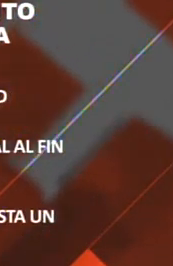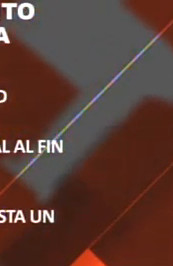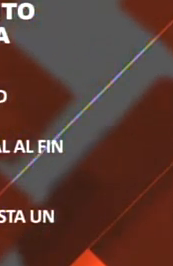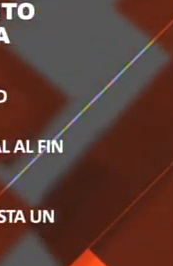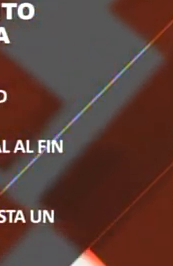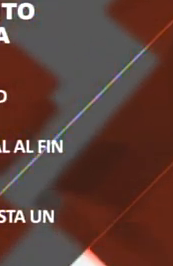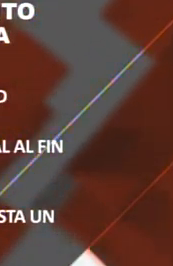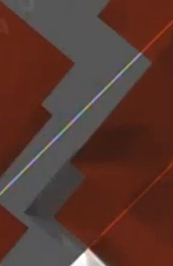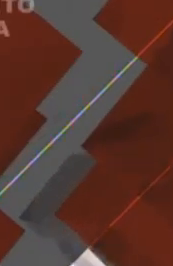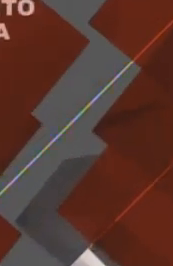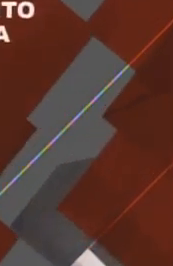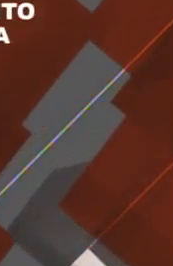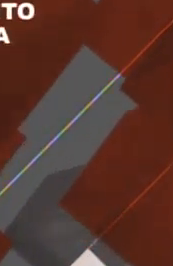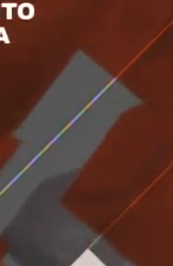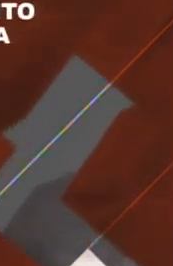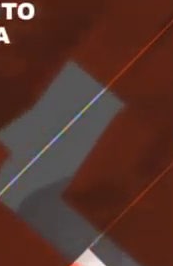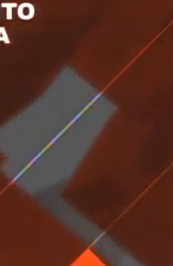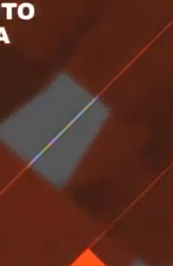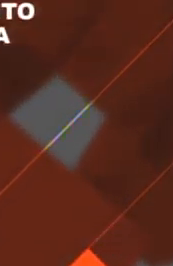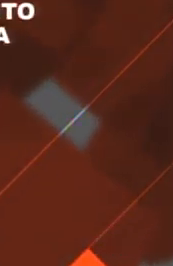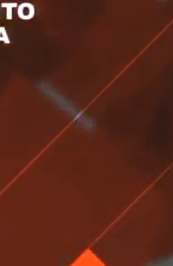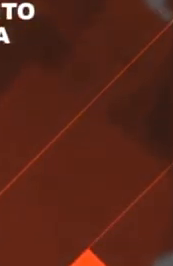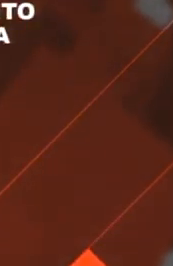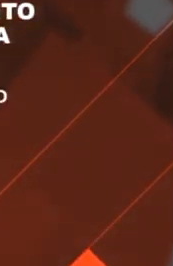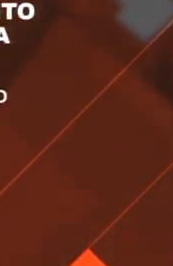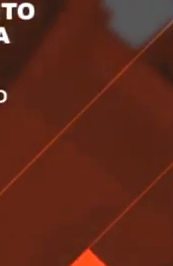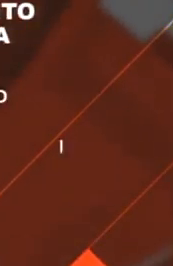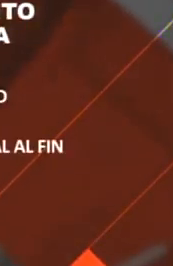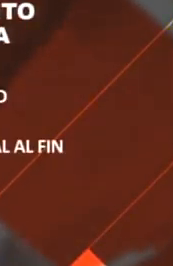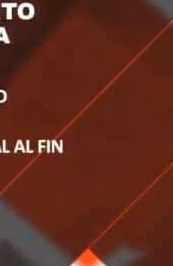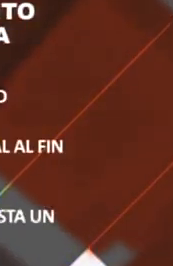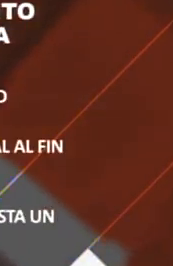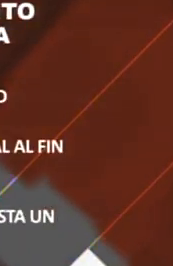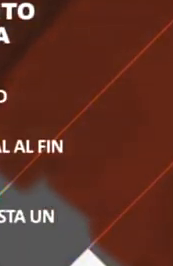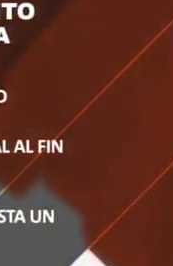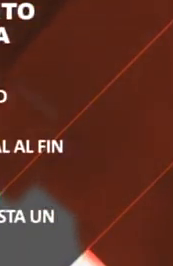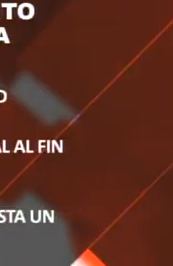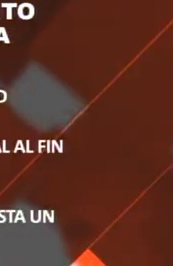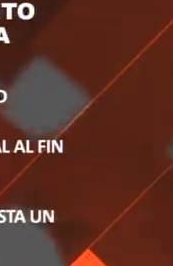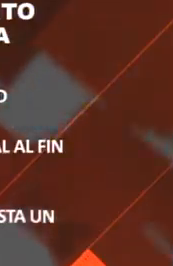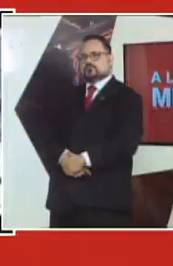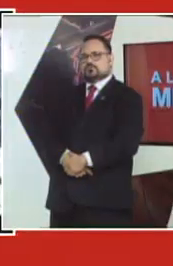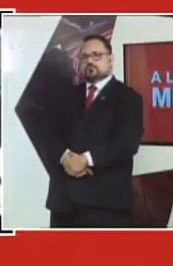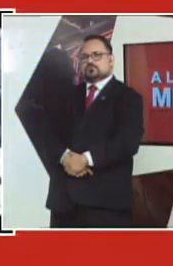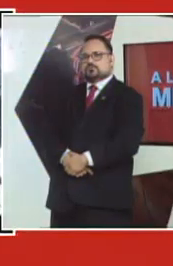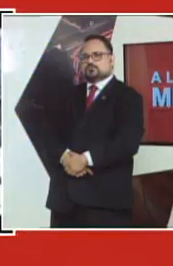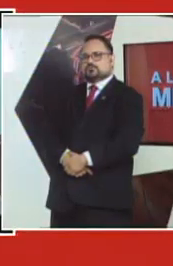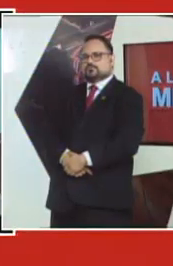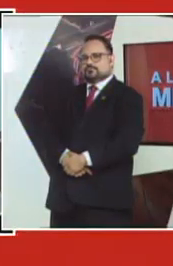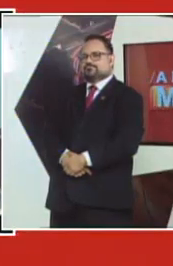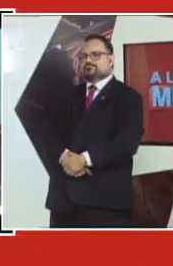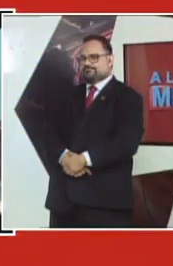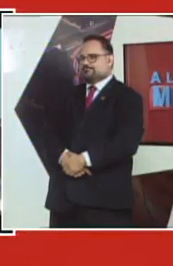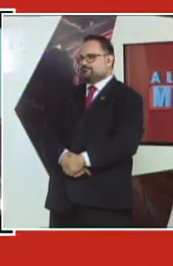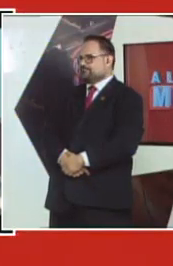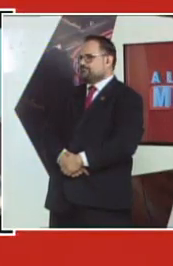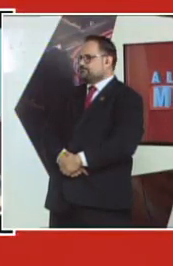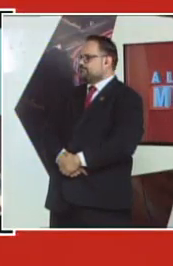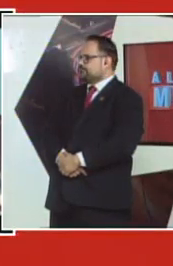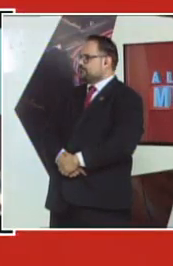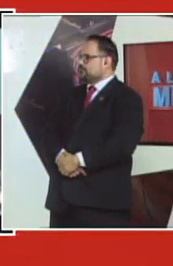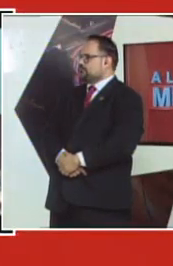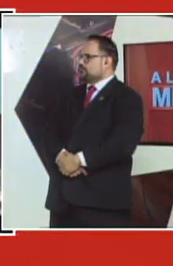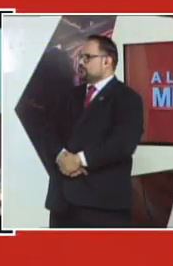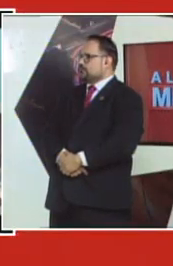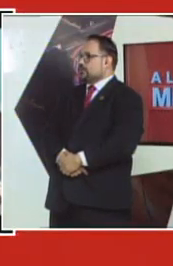de la población. ¿Cómo lo ves? Julio, en este sentido, por ejemplo, hay algunos que piensan que tal vez no era el momento derivado que todavía